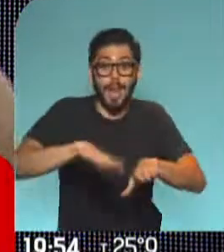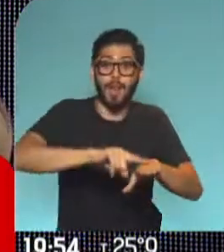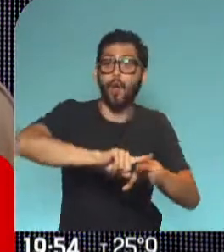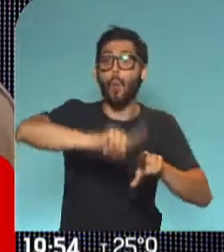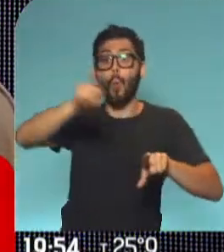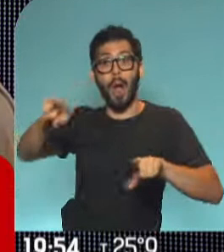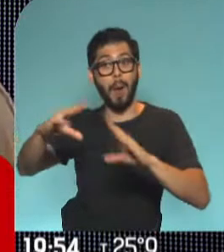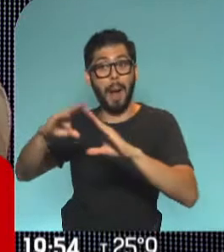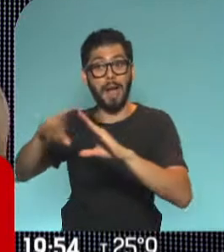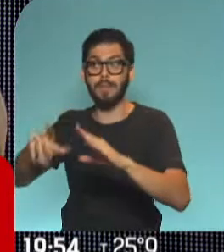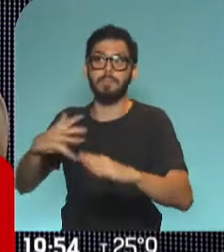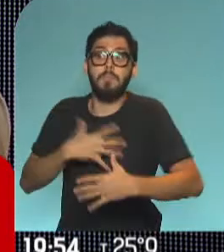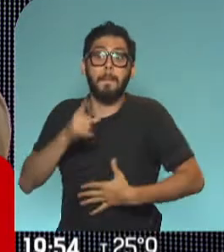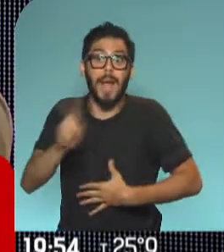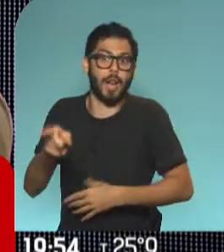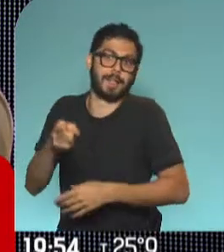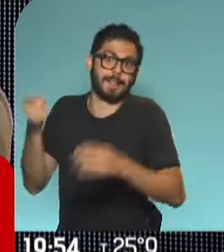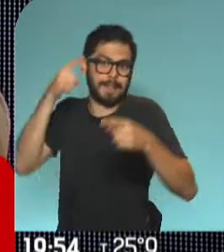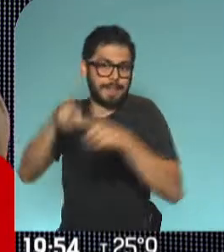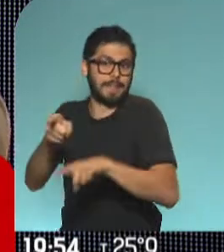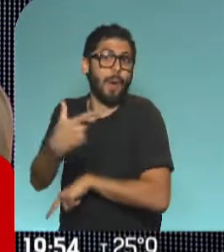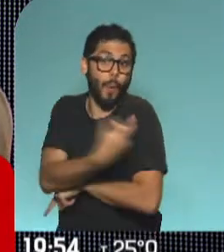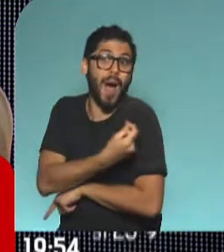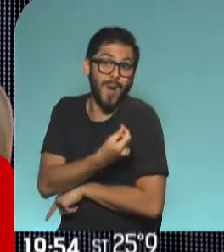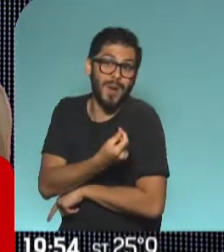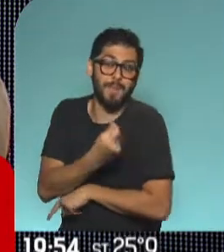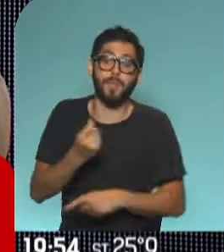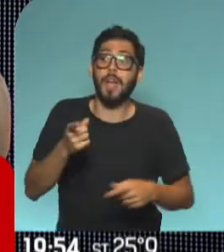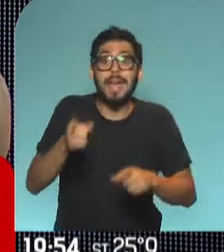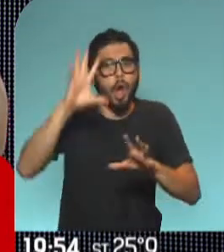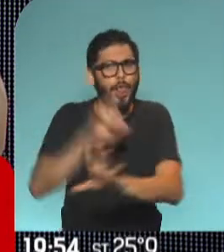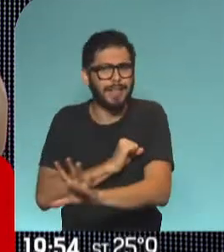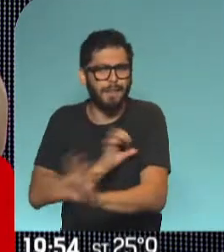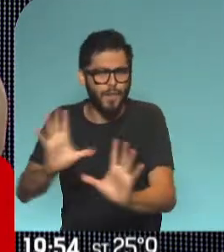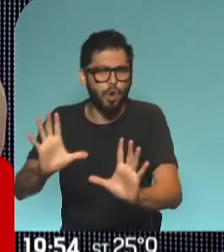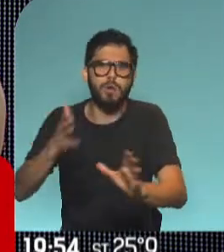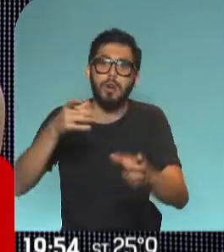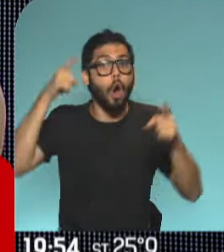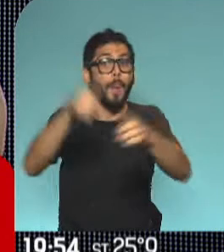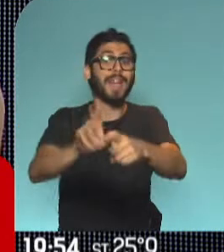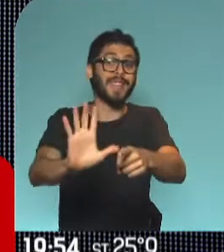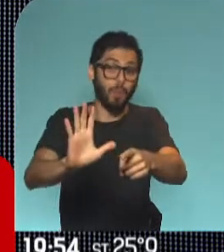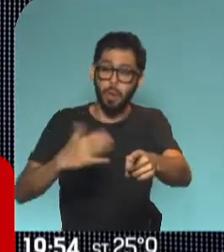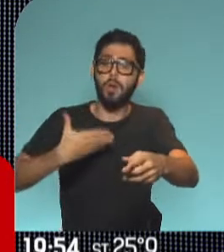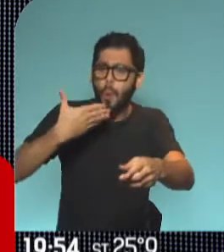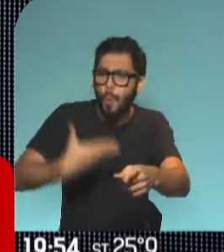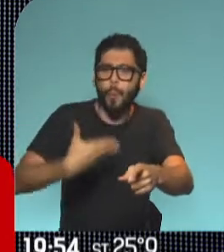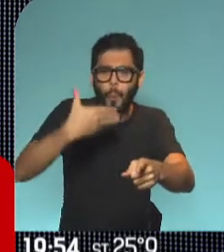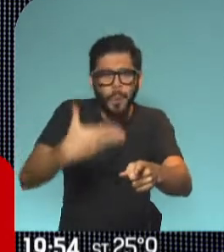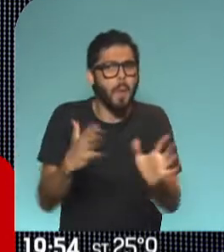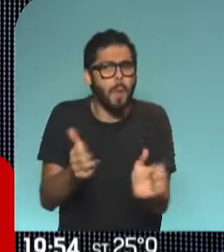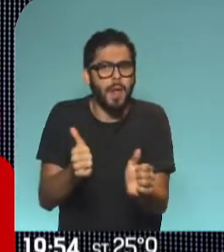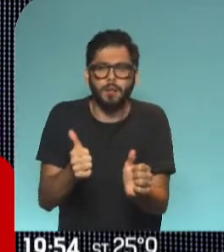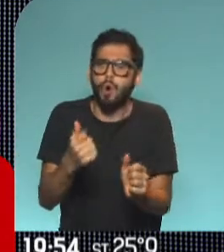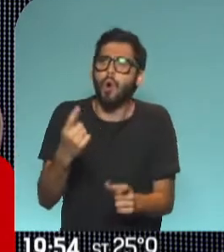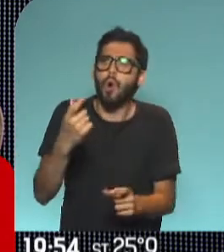casas, y ese es el desafío. Venimos bien. ¿Monitorean los contagios? Claro, se monitorean los